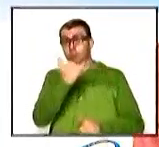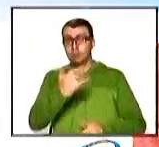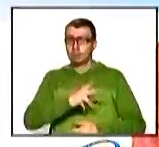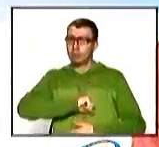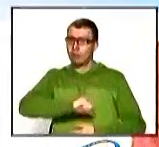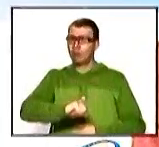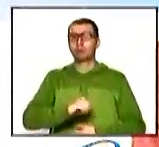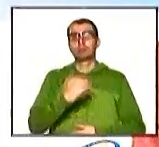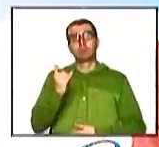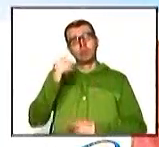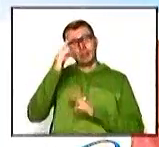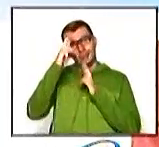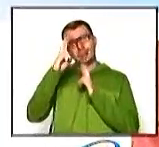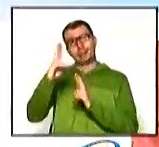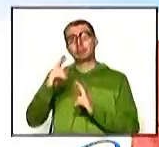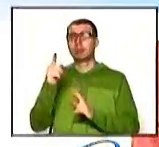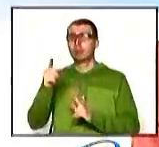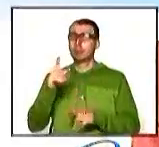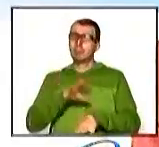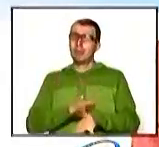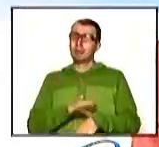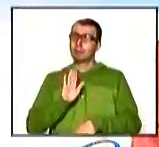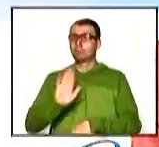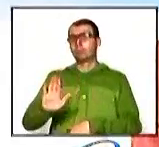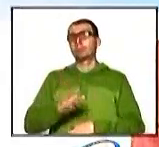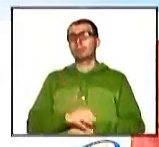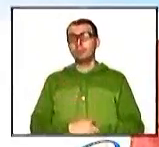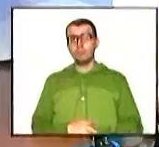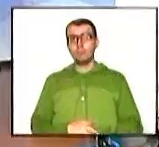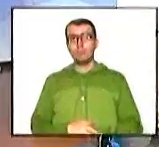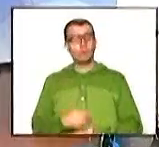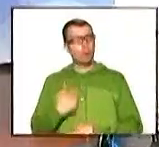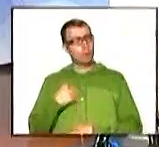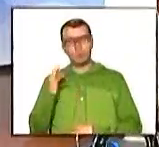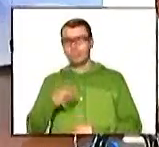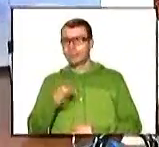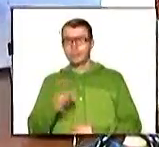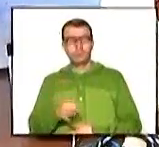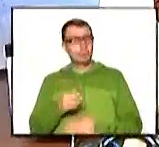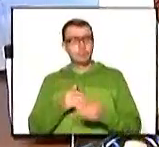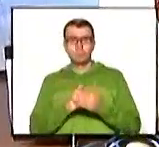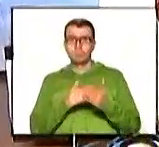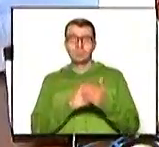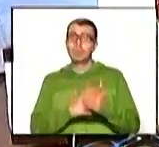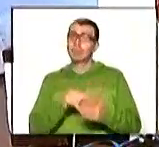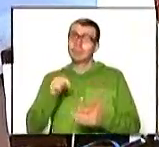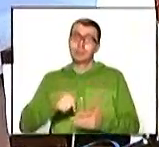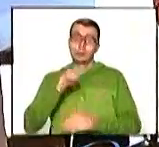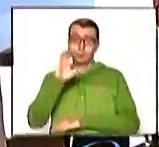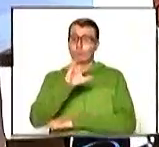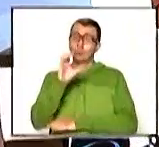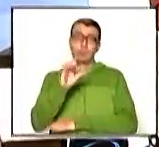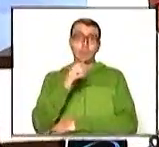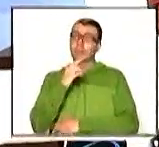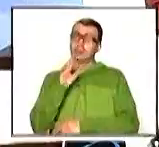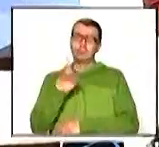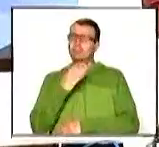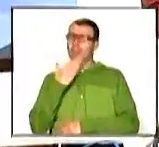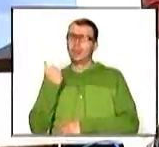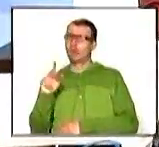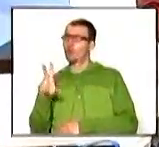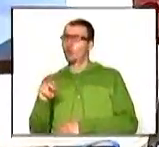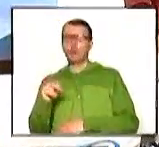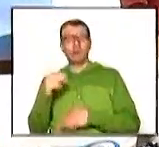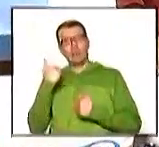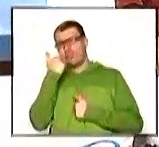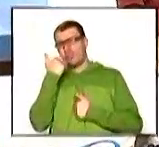respetados aún en la parte médica. Y como yo siempre insisto, lo mejor es no enfermarse. Aquí uno no puede darse el lujo de enfermarse. ¿Y cómo